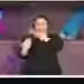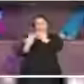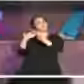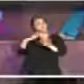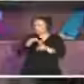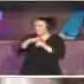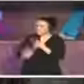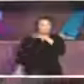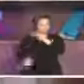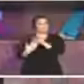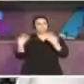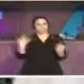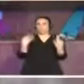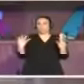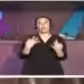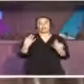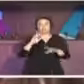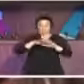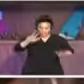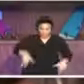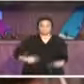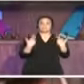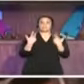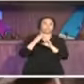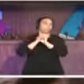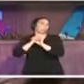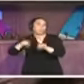hará cabido a la libertad, la libertad.